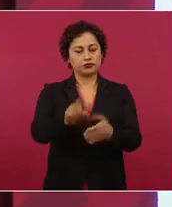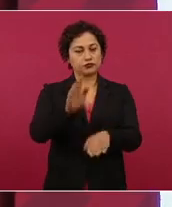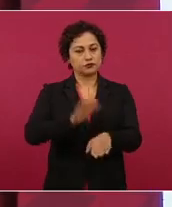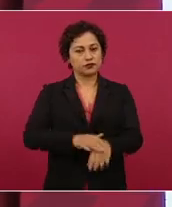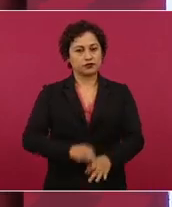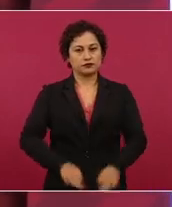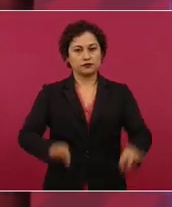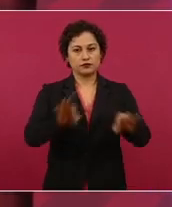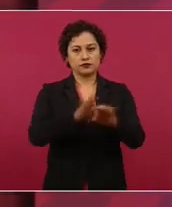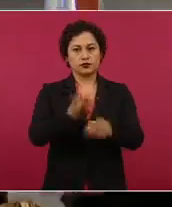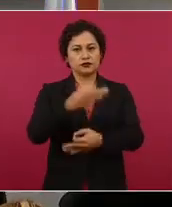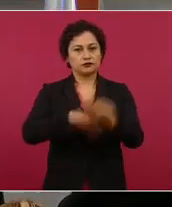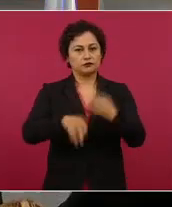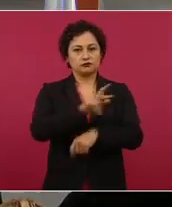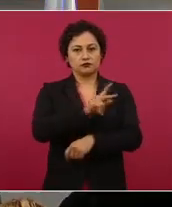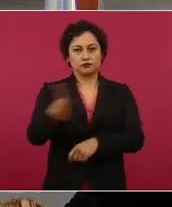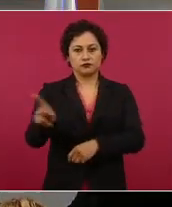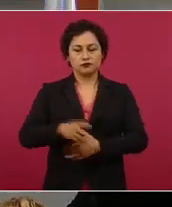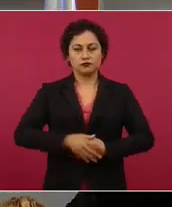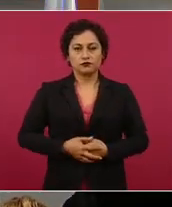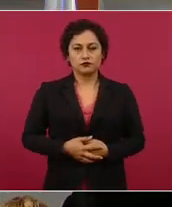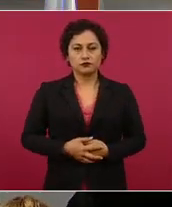la sociedad.